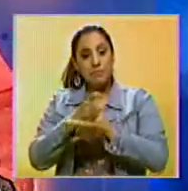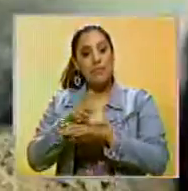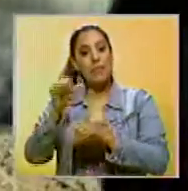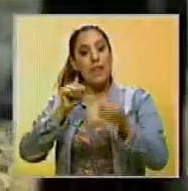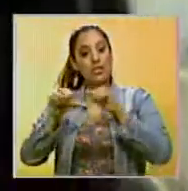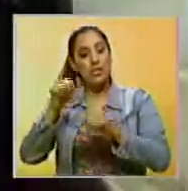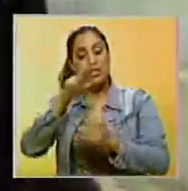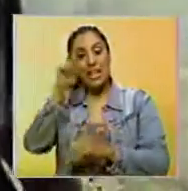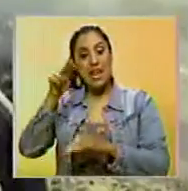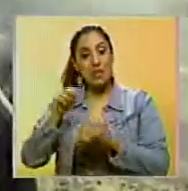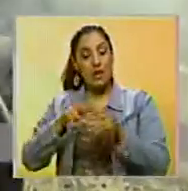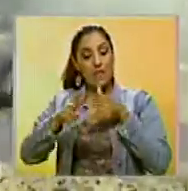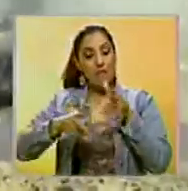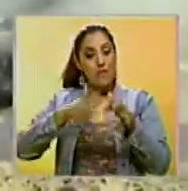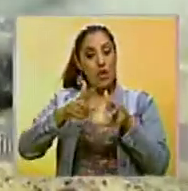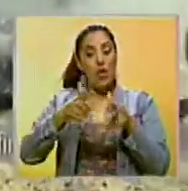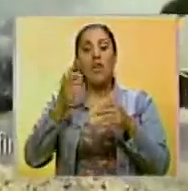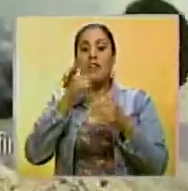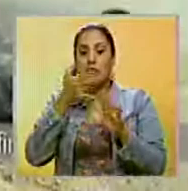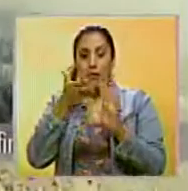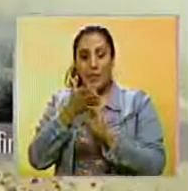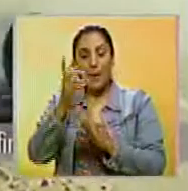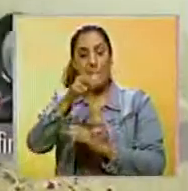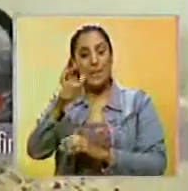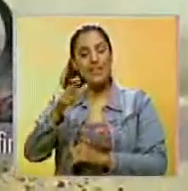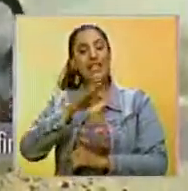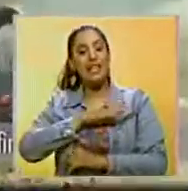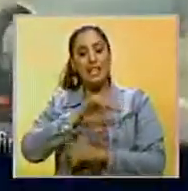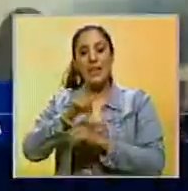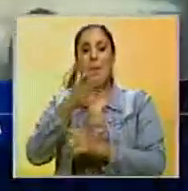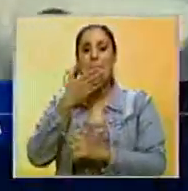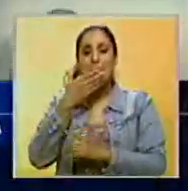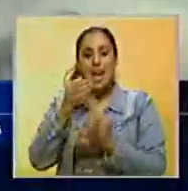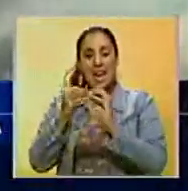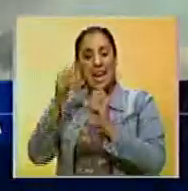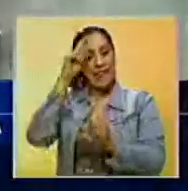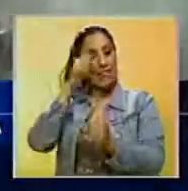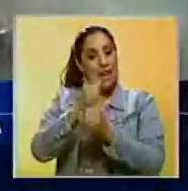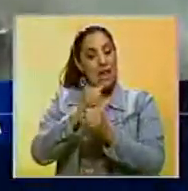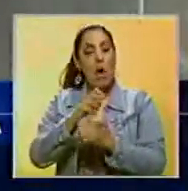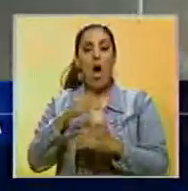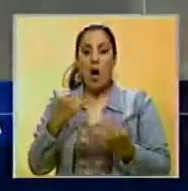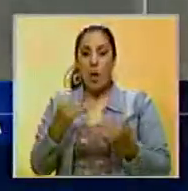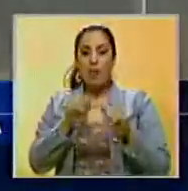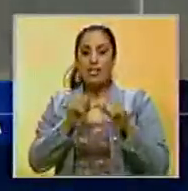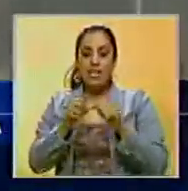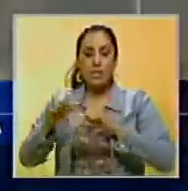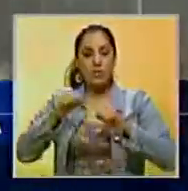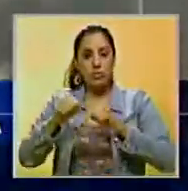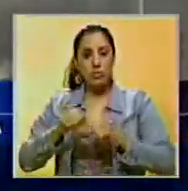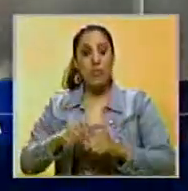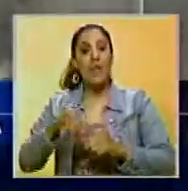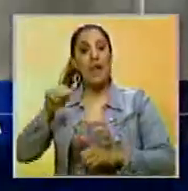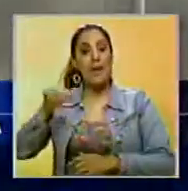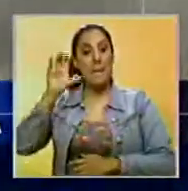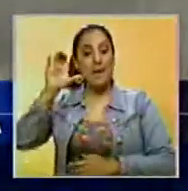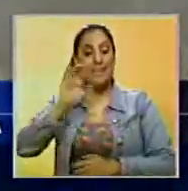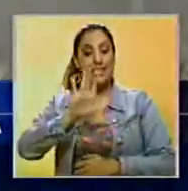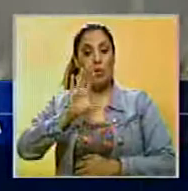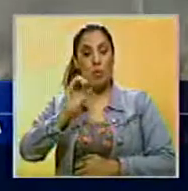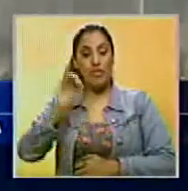sociedad nacional de ferrocarriles indicó que los empleados exigen mejores condiciones de trabajo por lo que continuará movilizados en el país